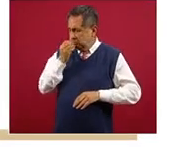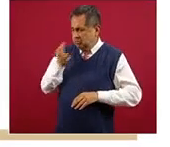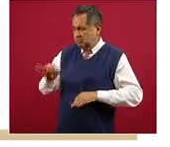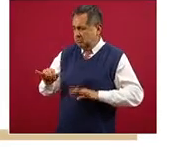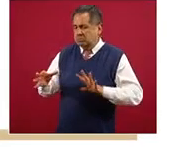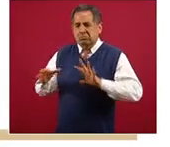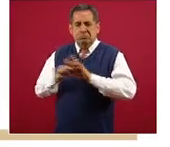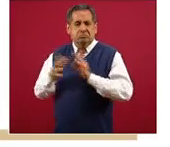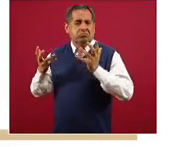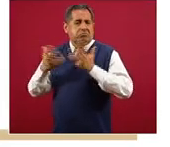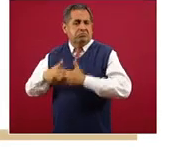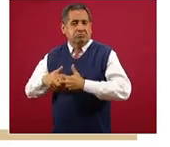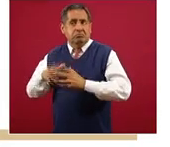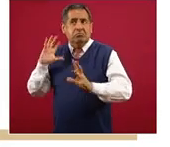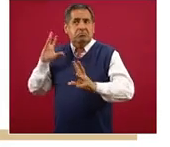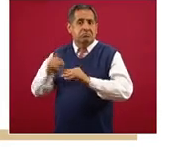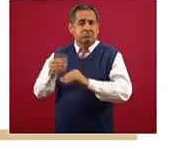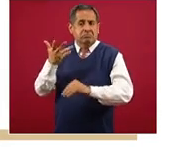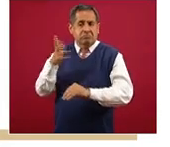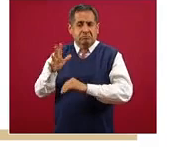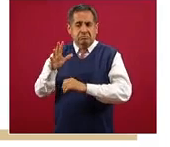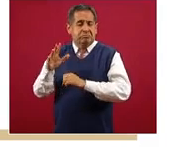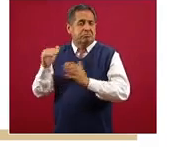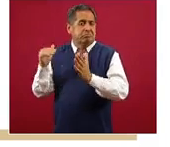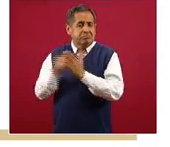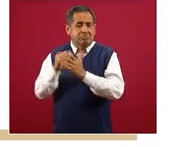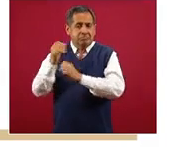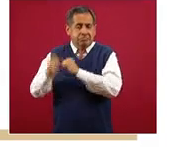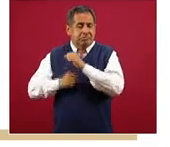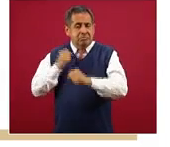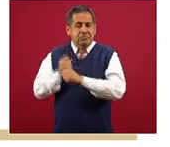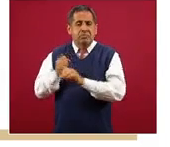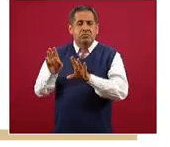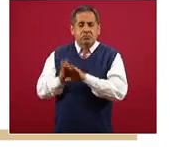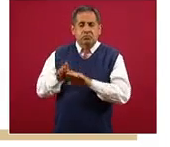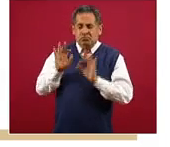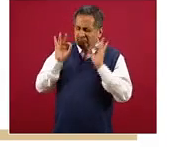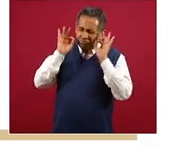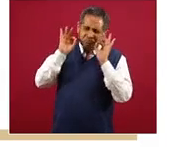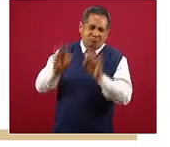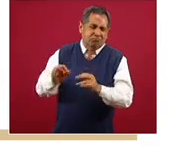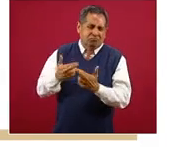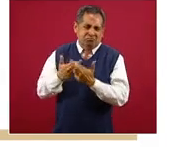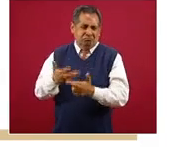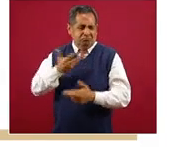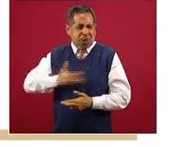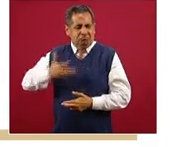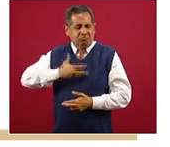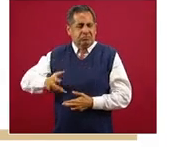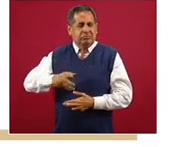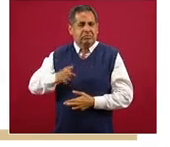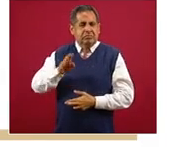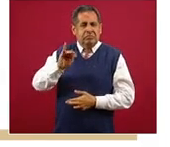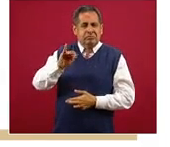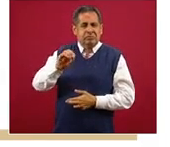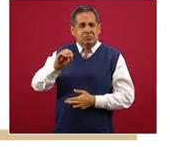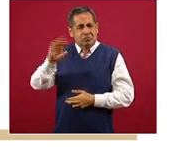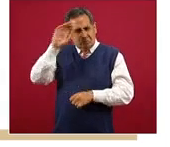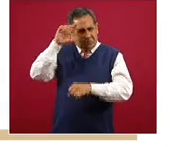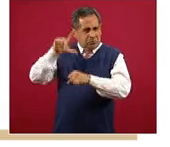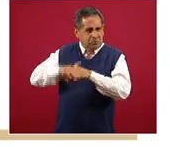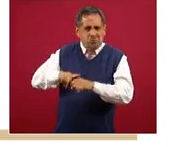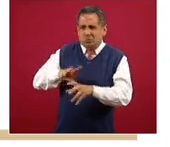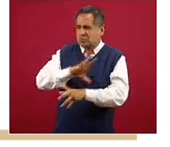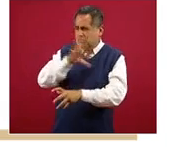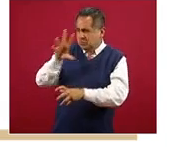últimos 10,000 años a la creación de un portentoso patrimonio biocultural, no solamente de